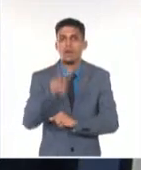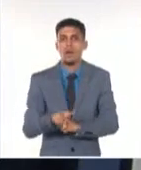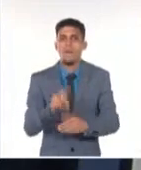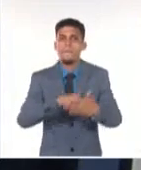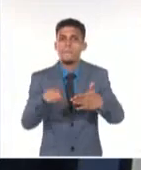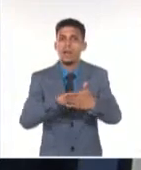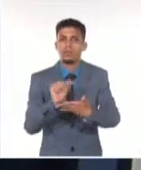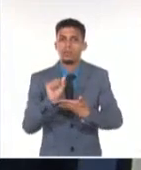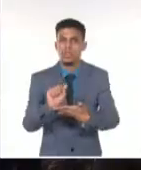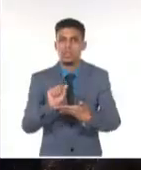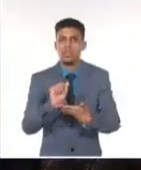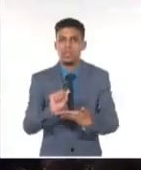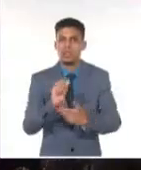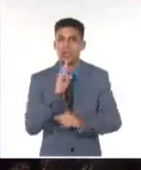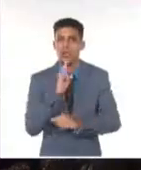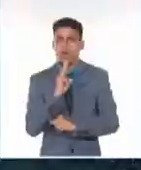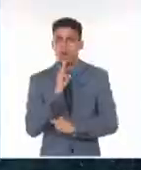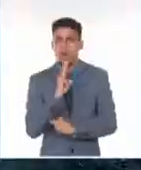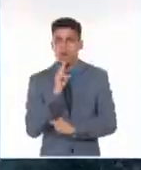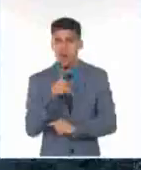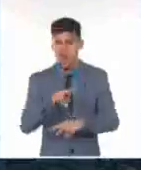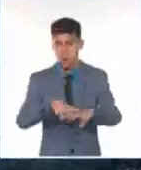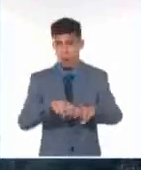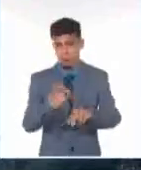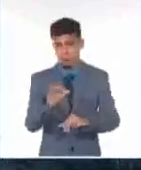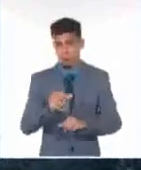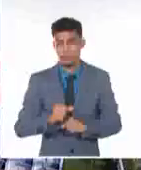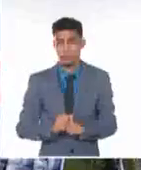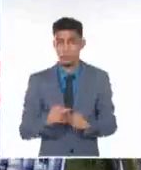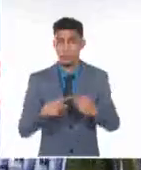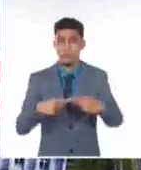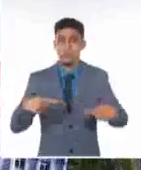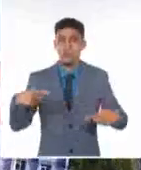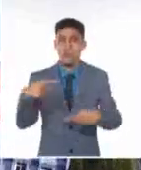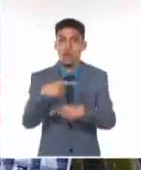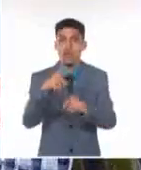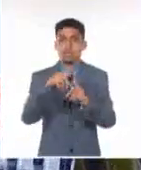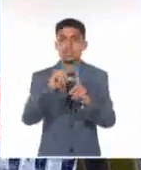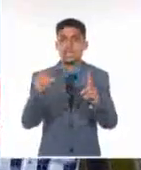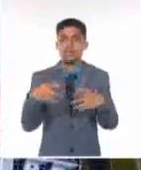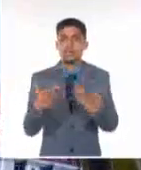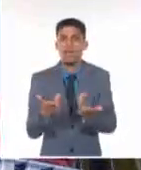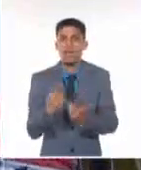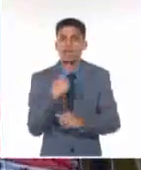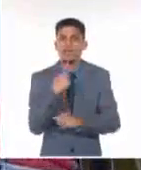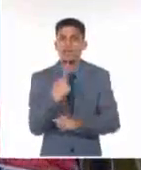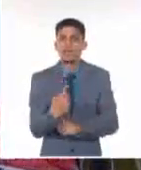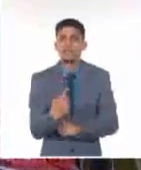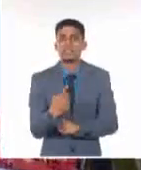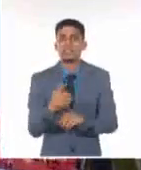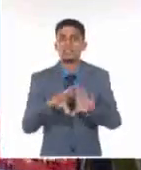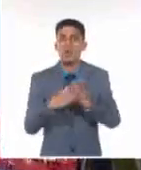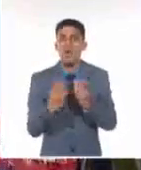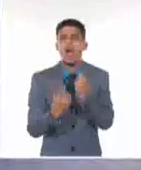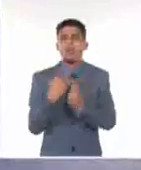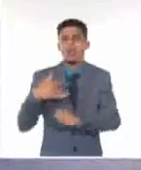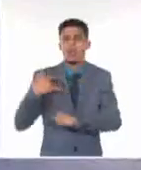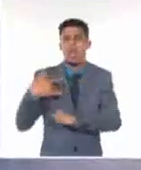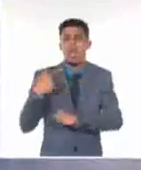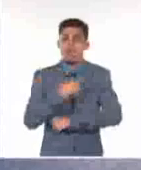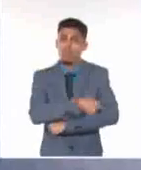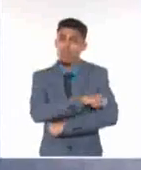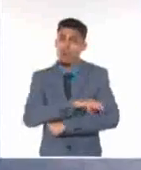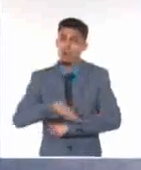servicios hidráulicos en la capital. Prioridad en el tema, planteamientos de la población referidos a